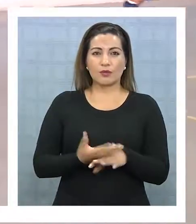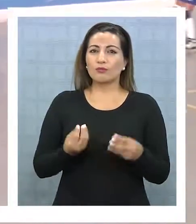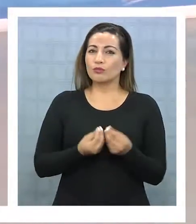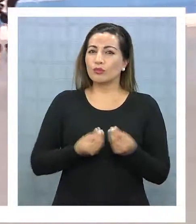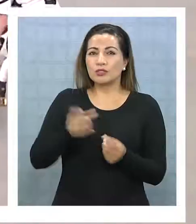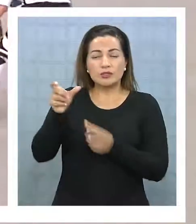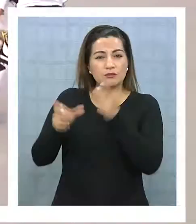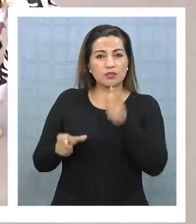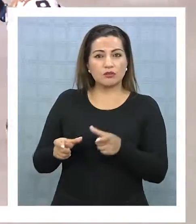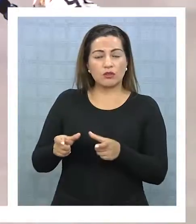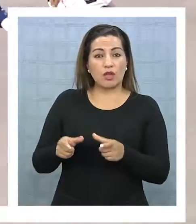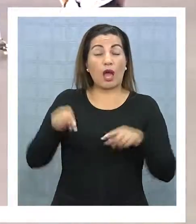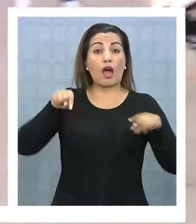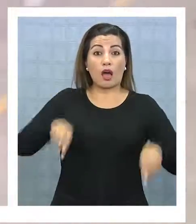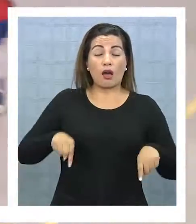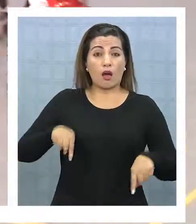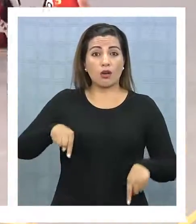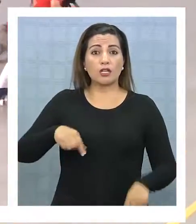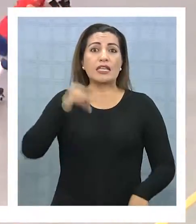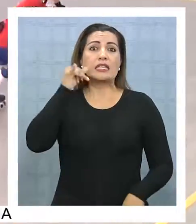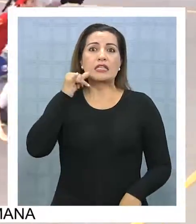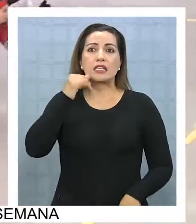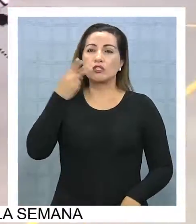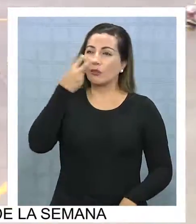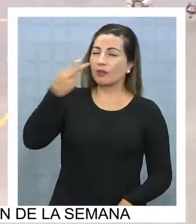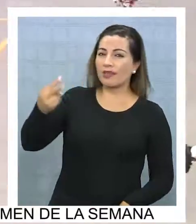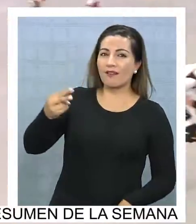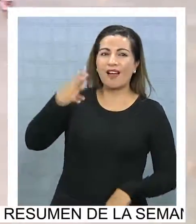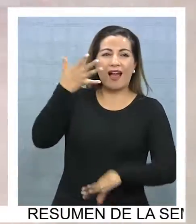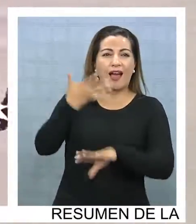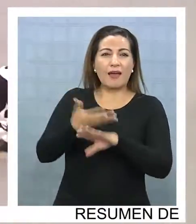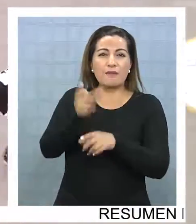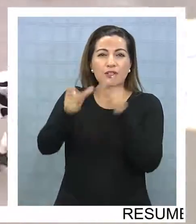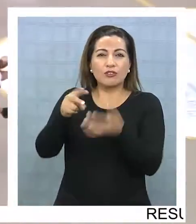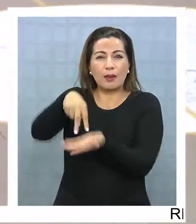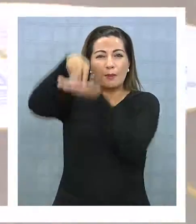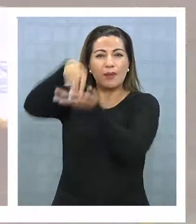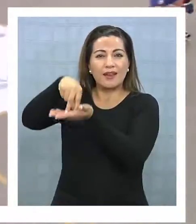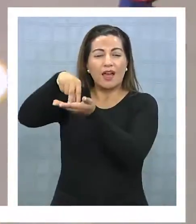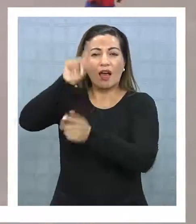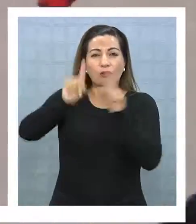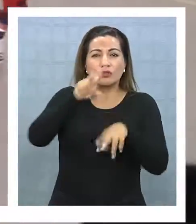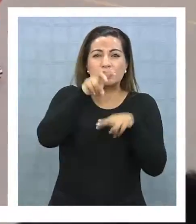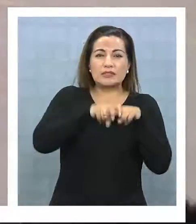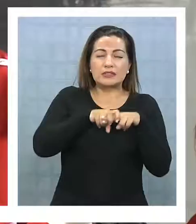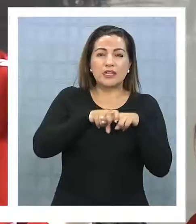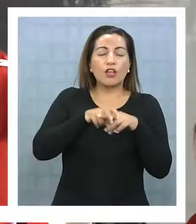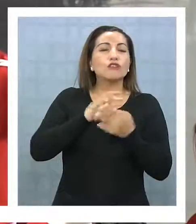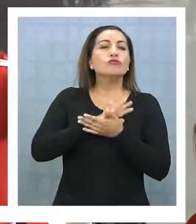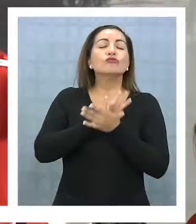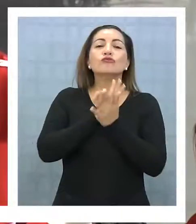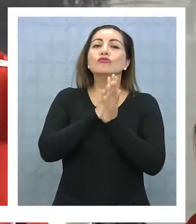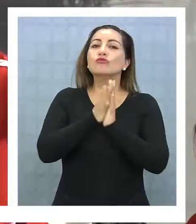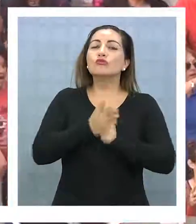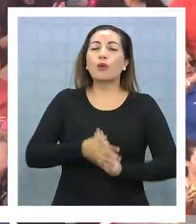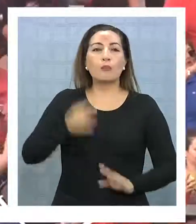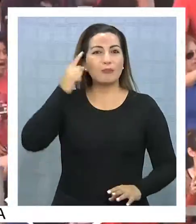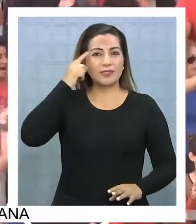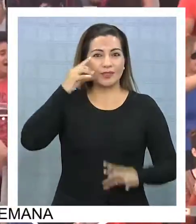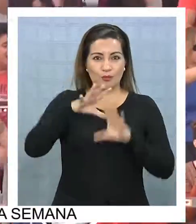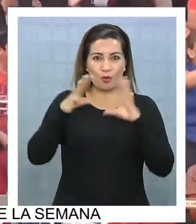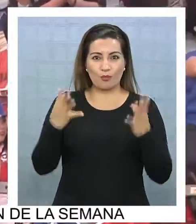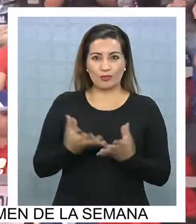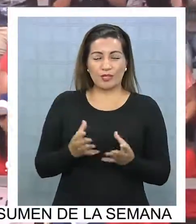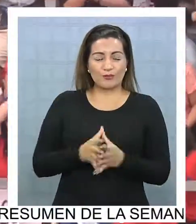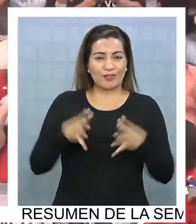de público vivía, la yo miraba de repente de reojo, esquina, la cantidad de gente parada, o sea... Está todo hecho para hacer un gran Mundial. Los